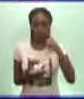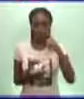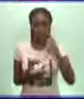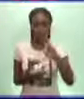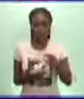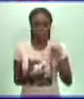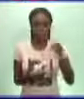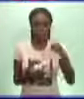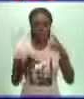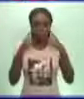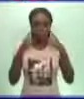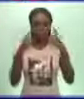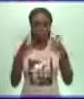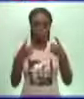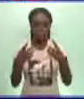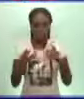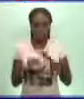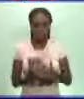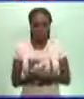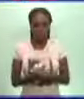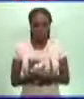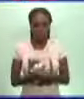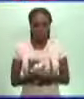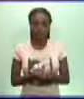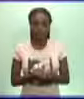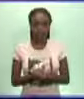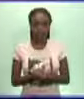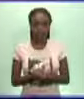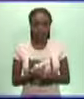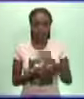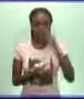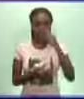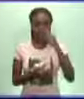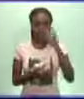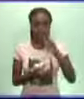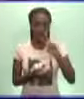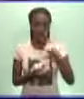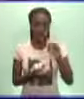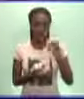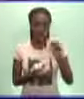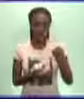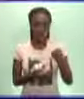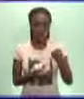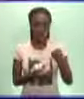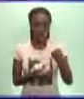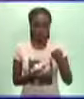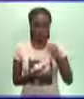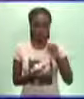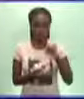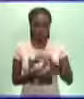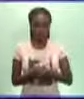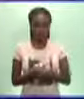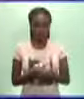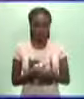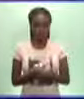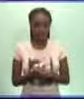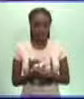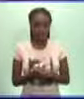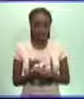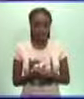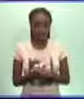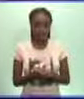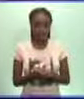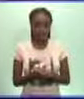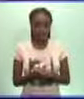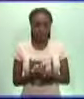principales de esta novela. La novela Cecilia Valdés ha sido magistralmente llevada a uno de